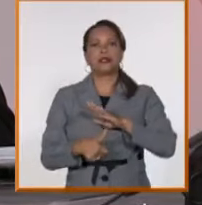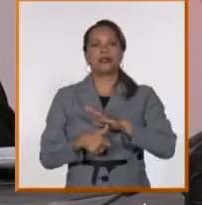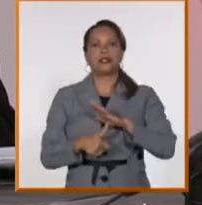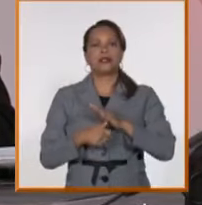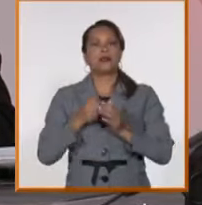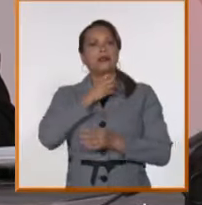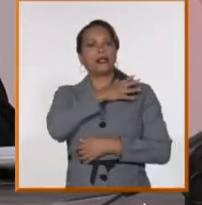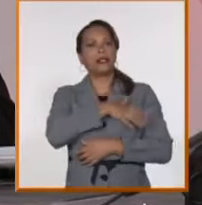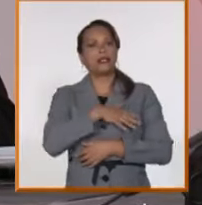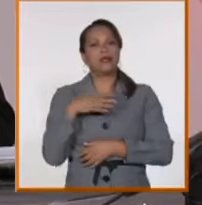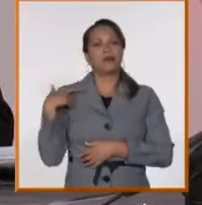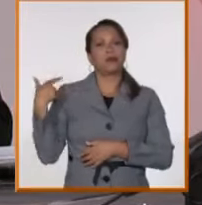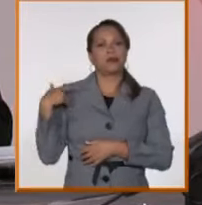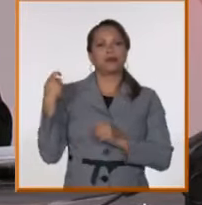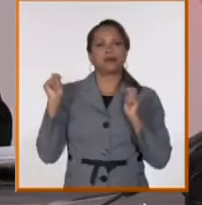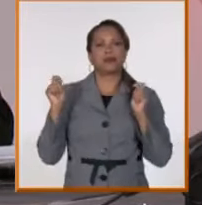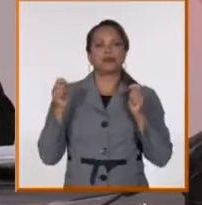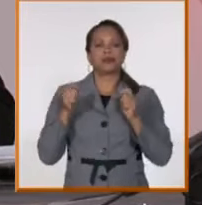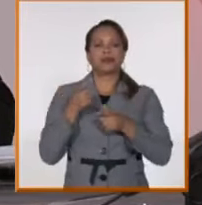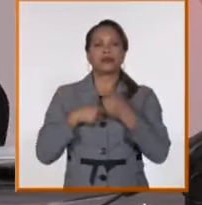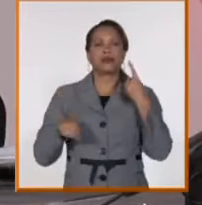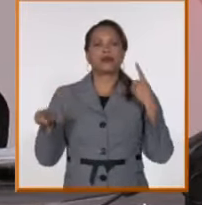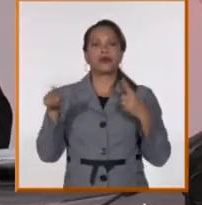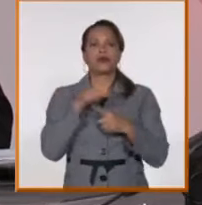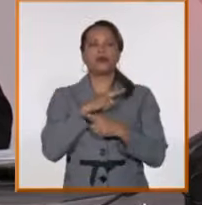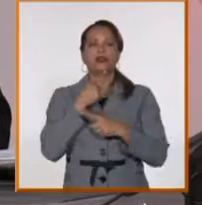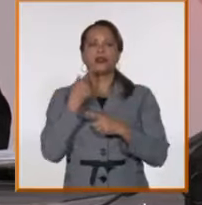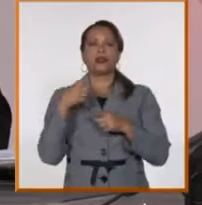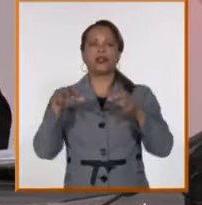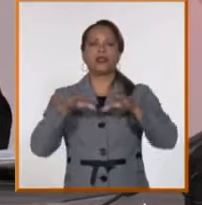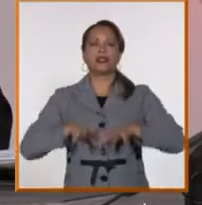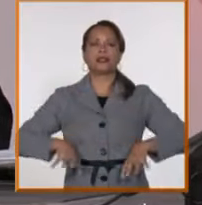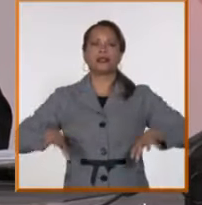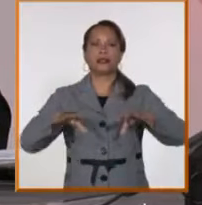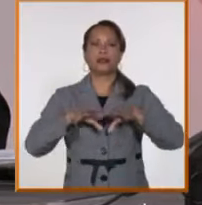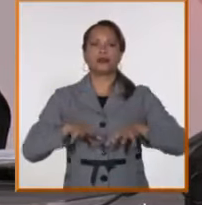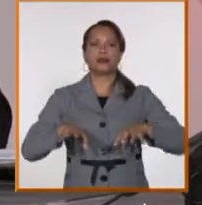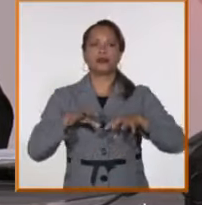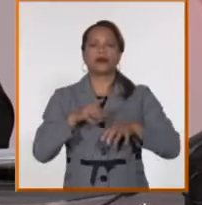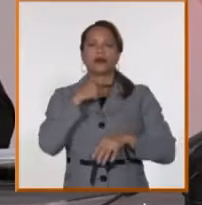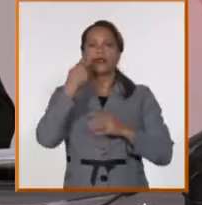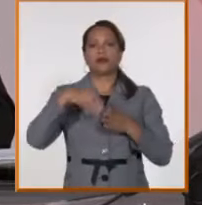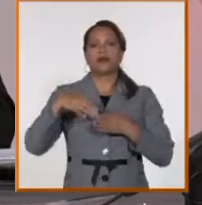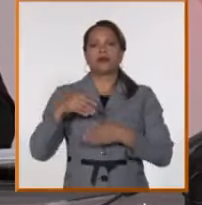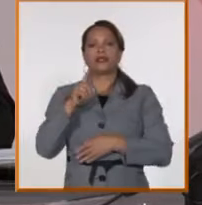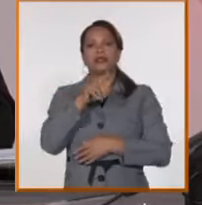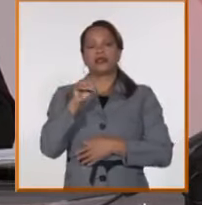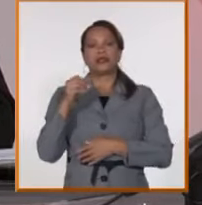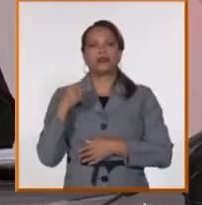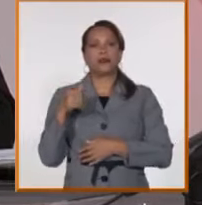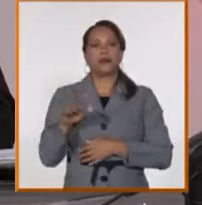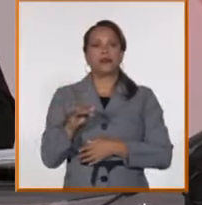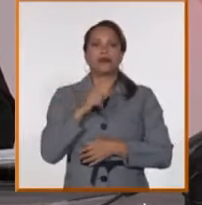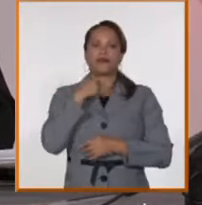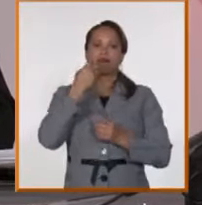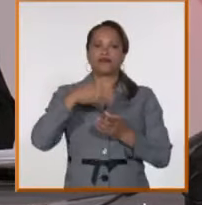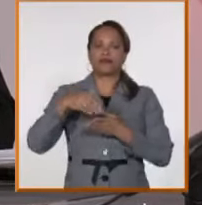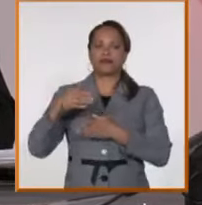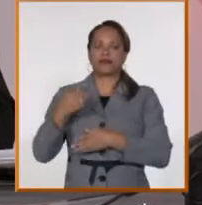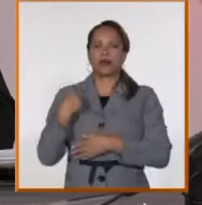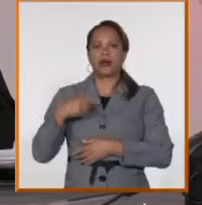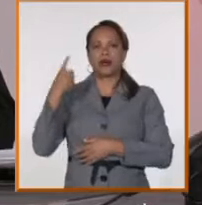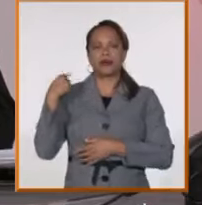Palestina en protesta contra lo que ha ocurrido esta matanza de cientos de palestinos en la jornada de